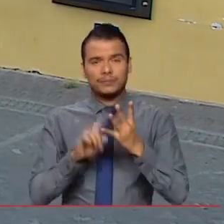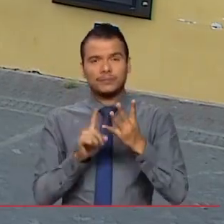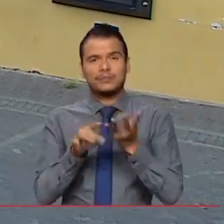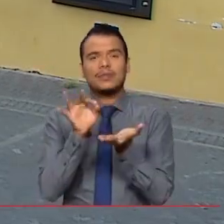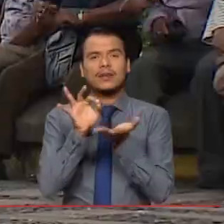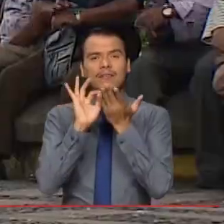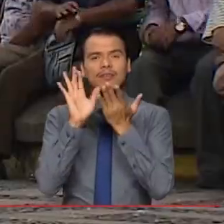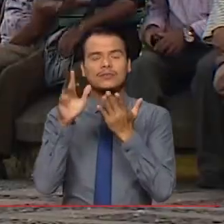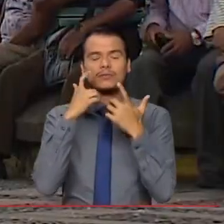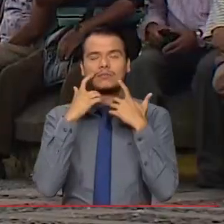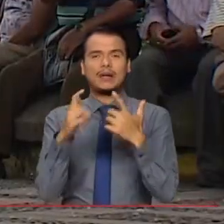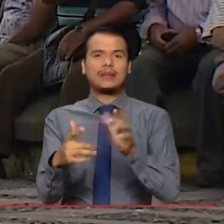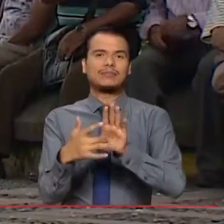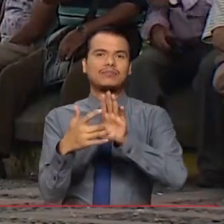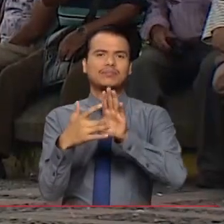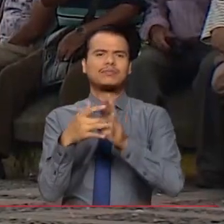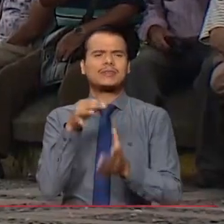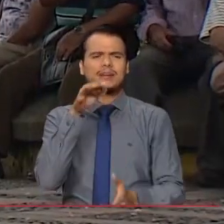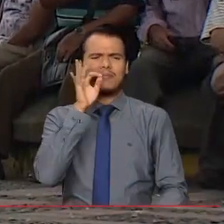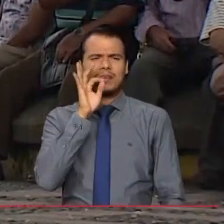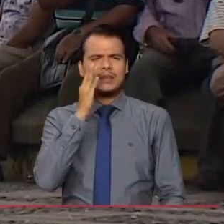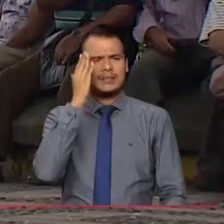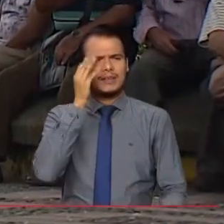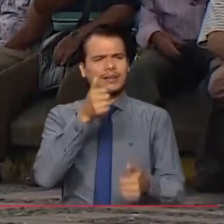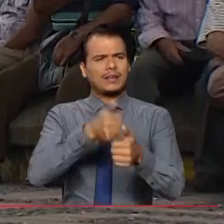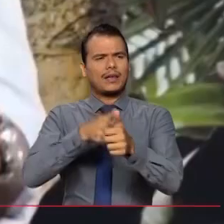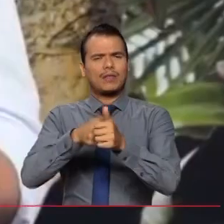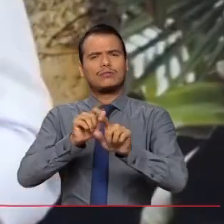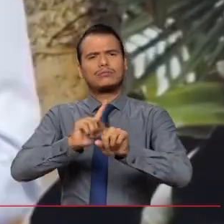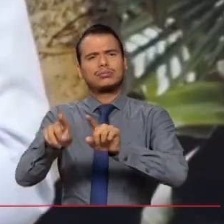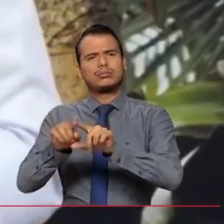cielo. Cada uno de estos pueblos tiene una experiencia distinta, tiene